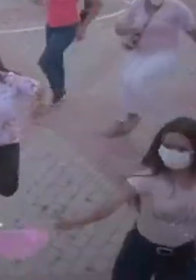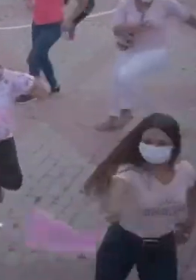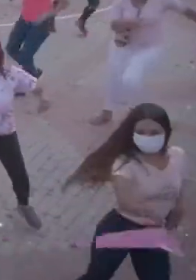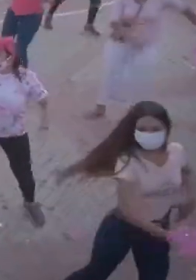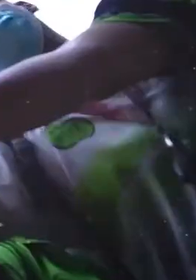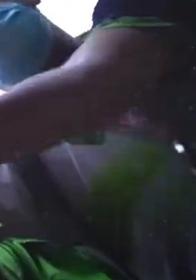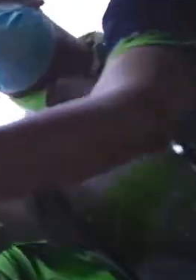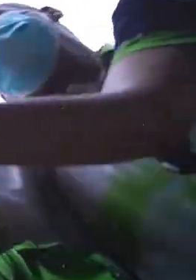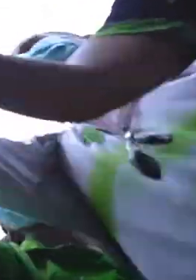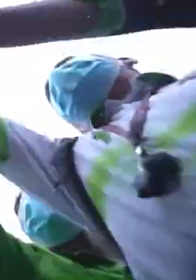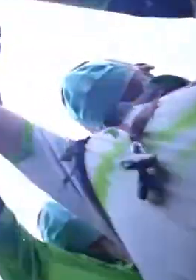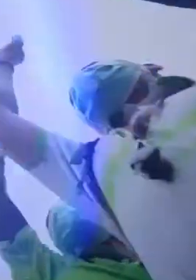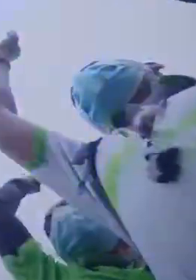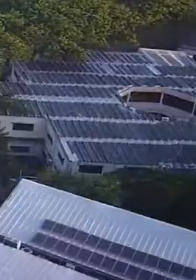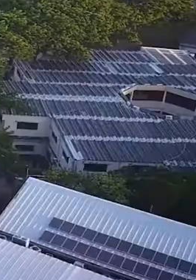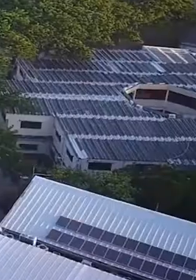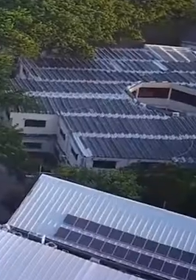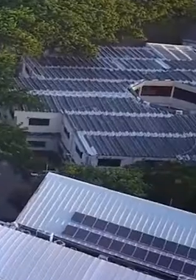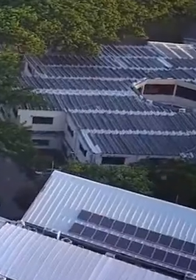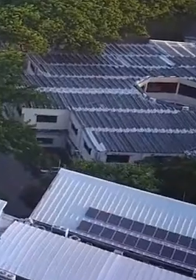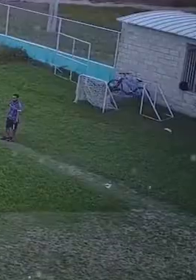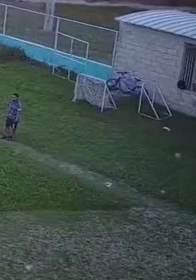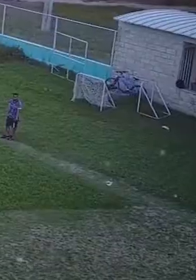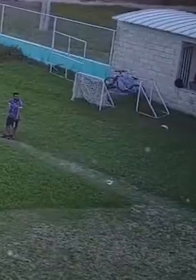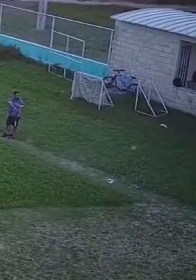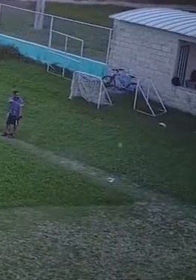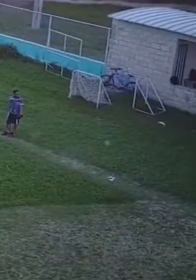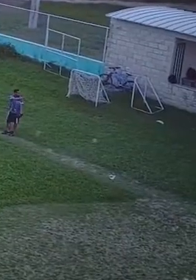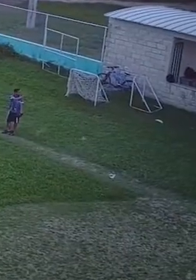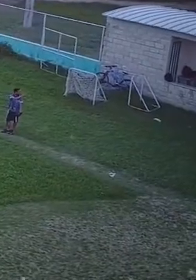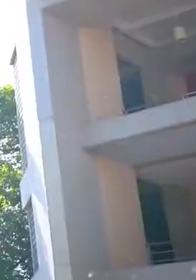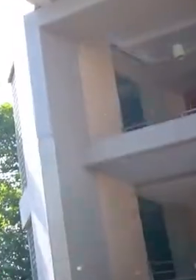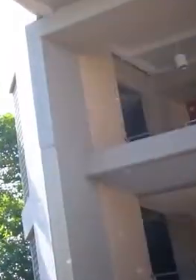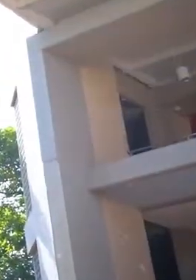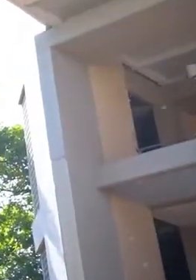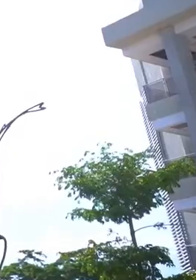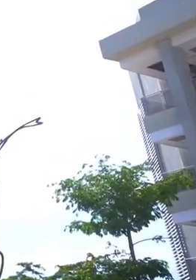Somos la esperanza del territorio Música